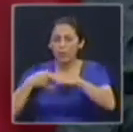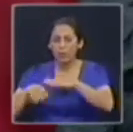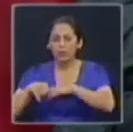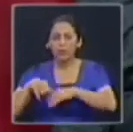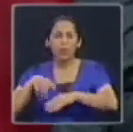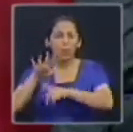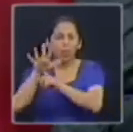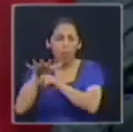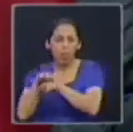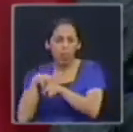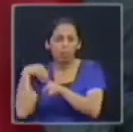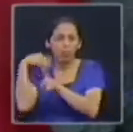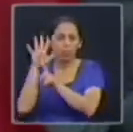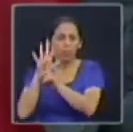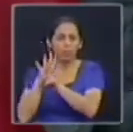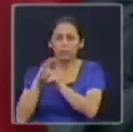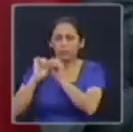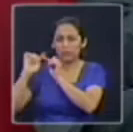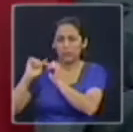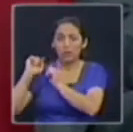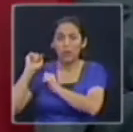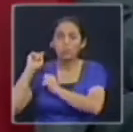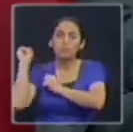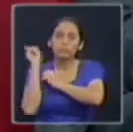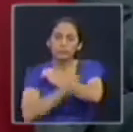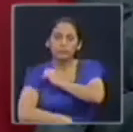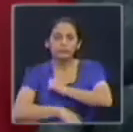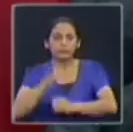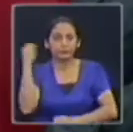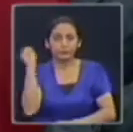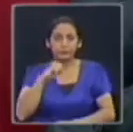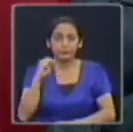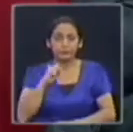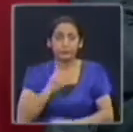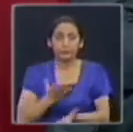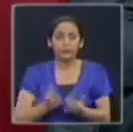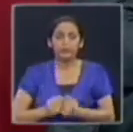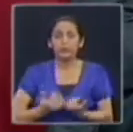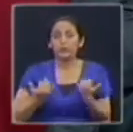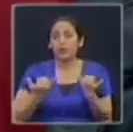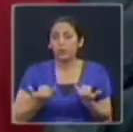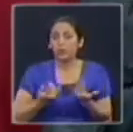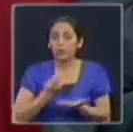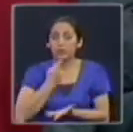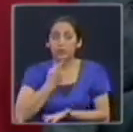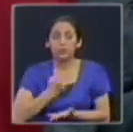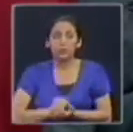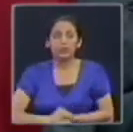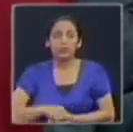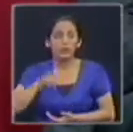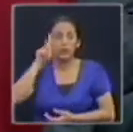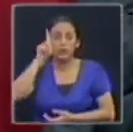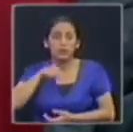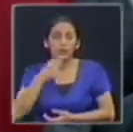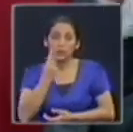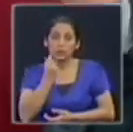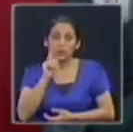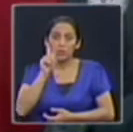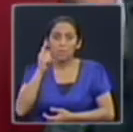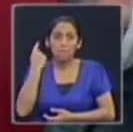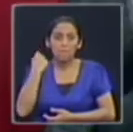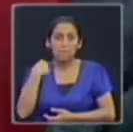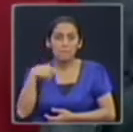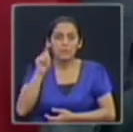país serán sancionados. Por otra parte, el primer mandatario manifestó que el gobierno necesitará 1.000 millones de dólares para